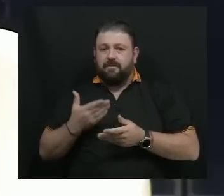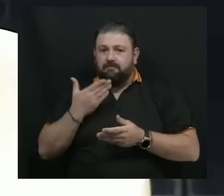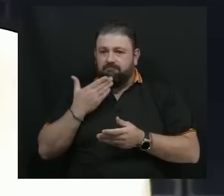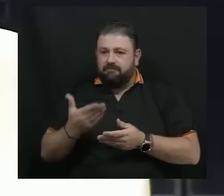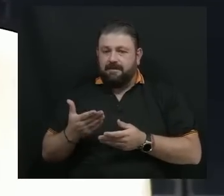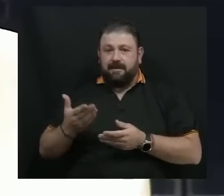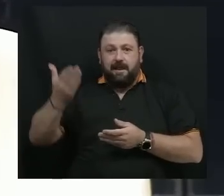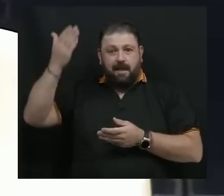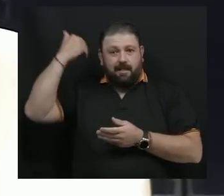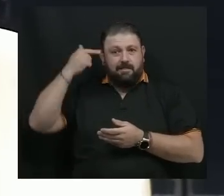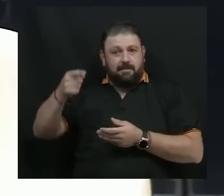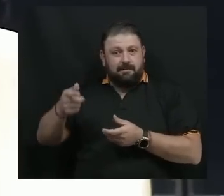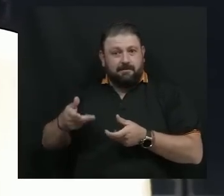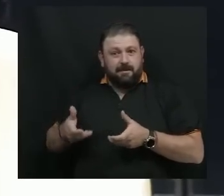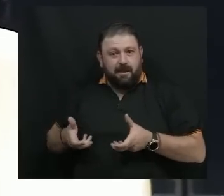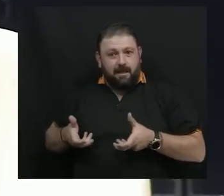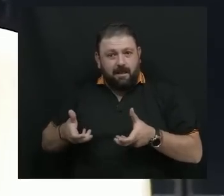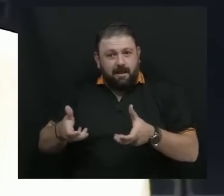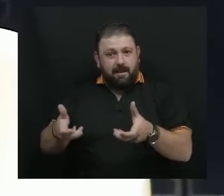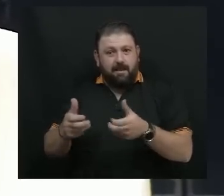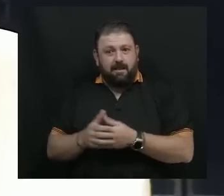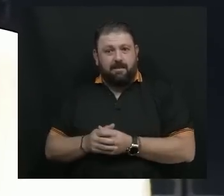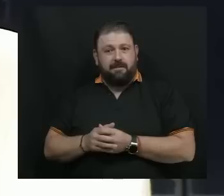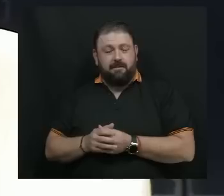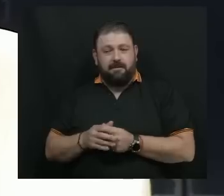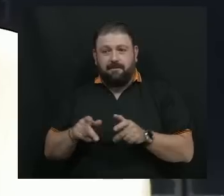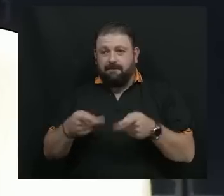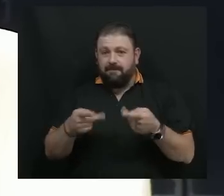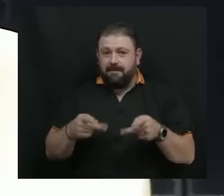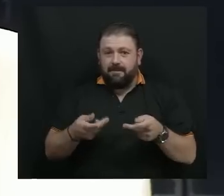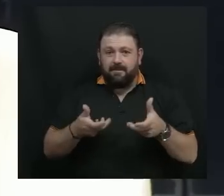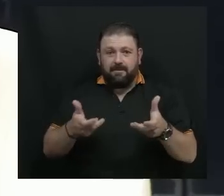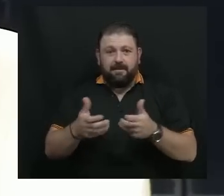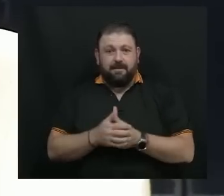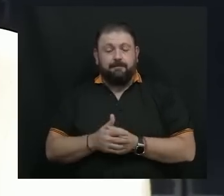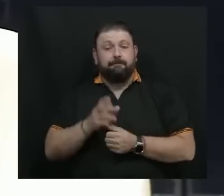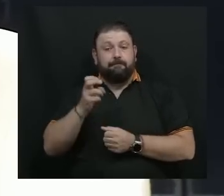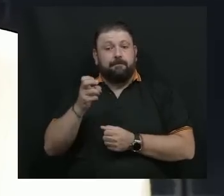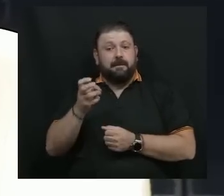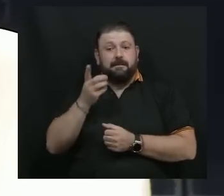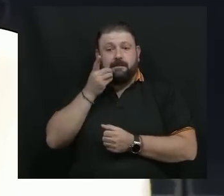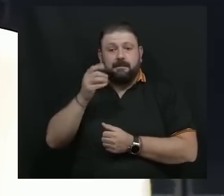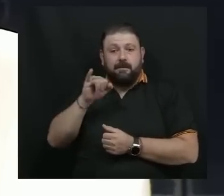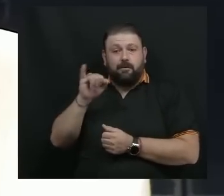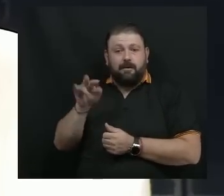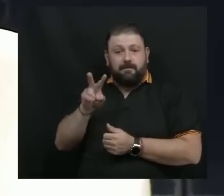mercancía. Ahí la contacta Jorge y la invita a este negocio.